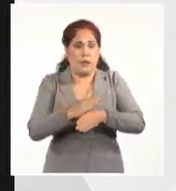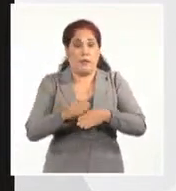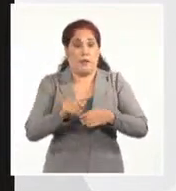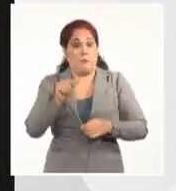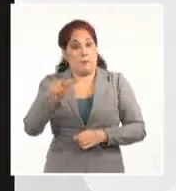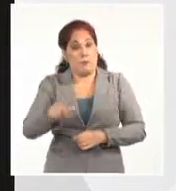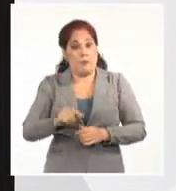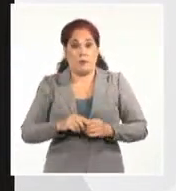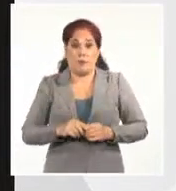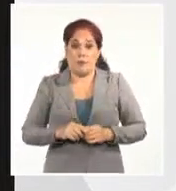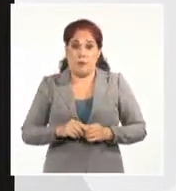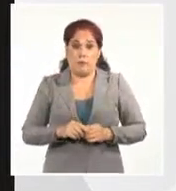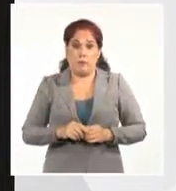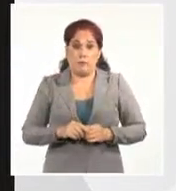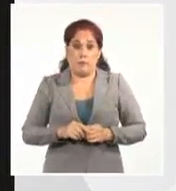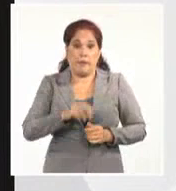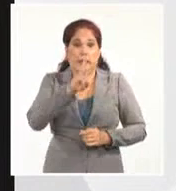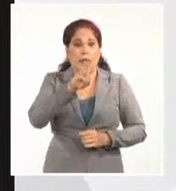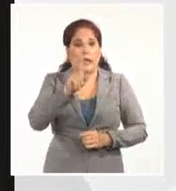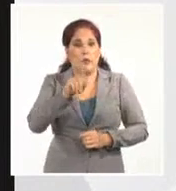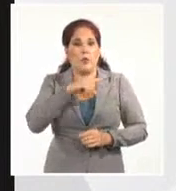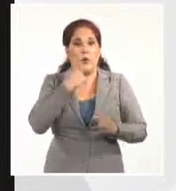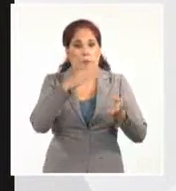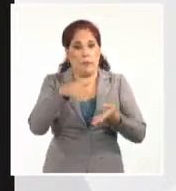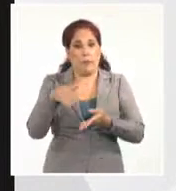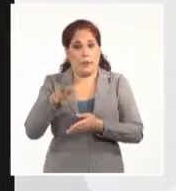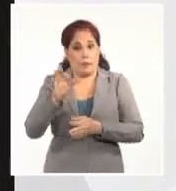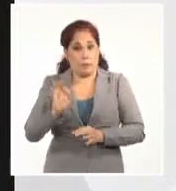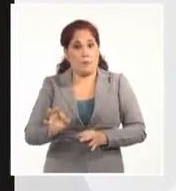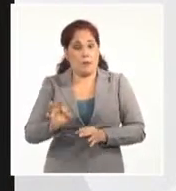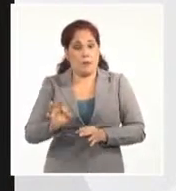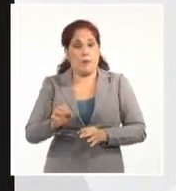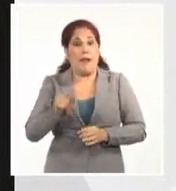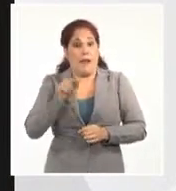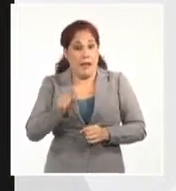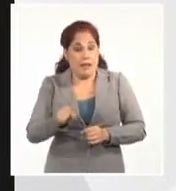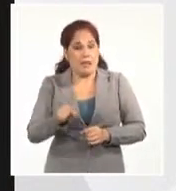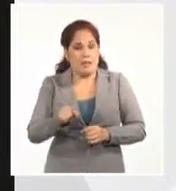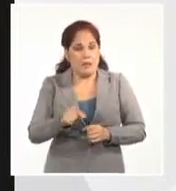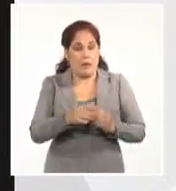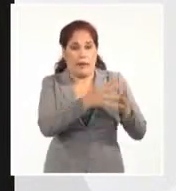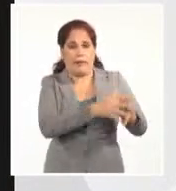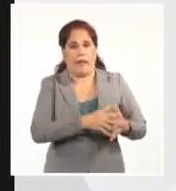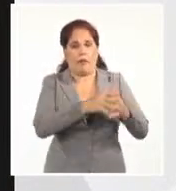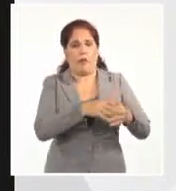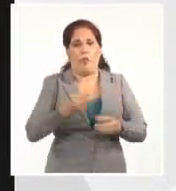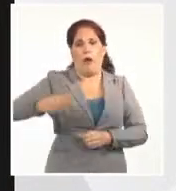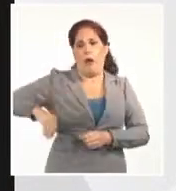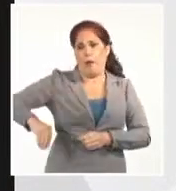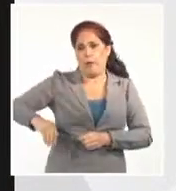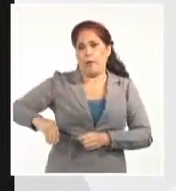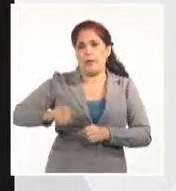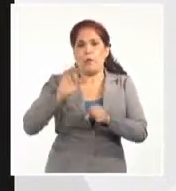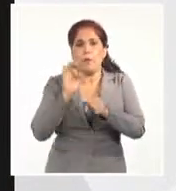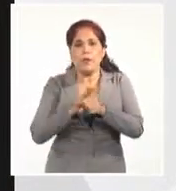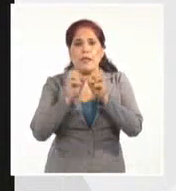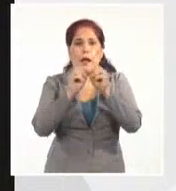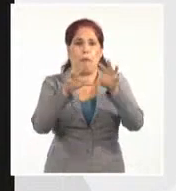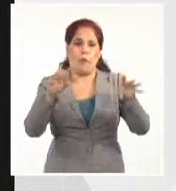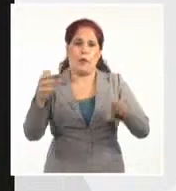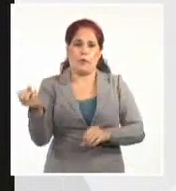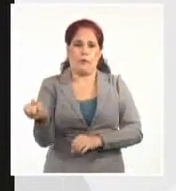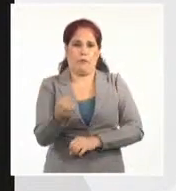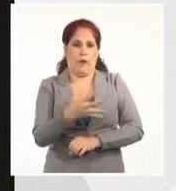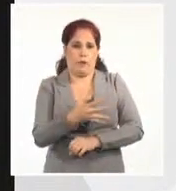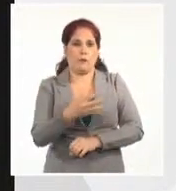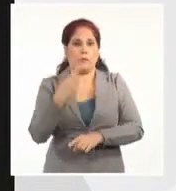que el día 9 se producen 31 muertes, ¿no? Y con esto, bueno, pues se hace miles de tweets y se lanza una campaña, digamos, también